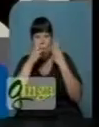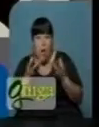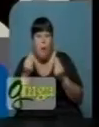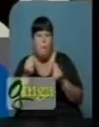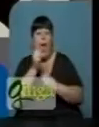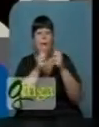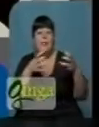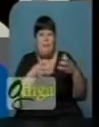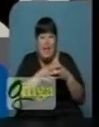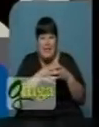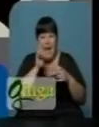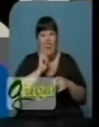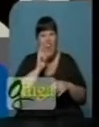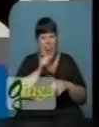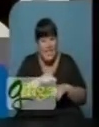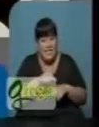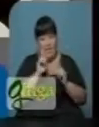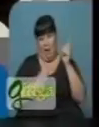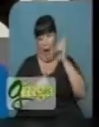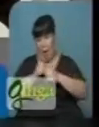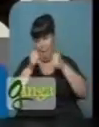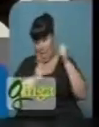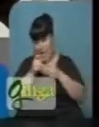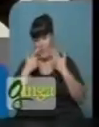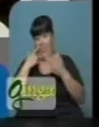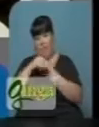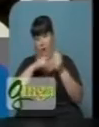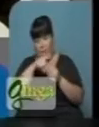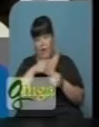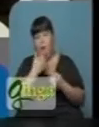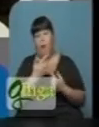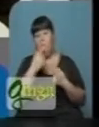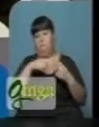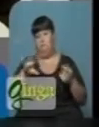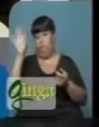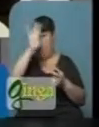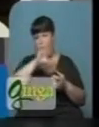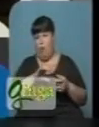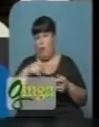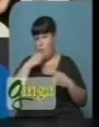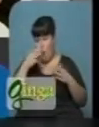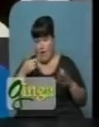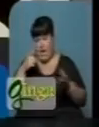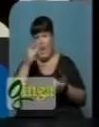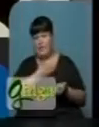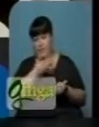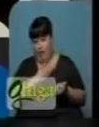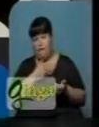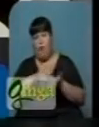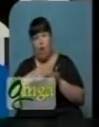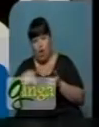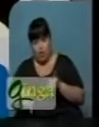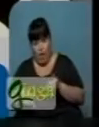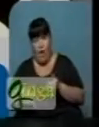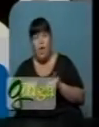que pymes pymes lácteas incluso algunas empresas que son familiares de distintos puntos de las provincias de santa fe y de buenos